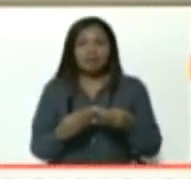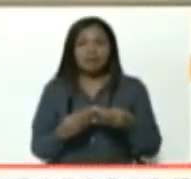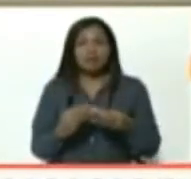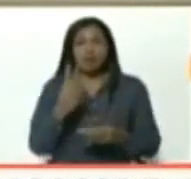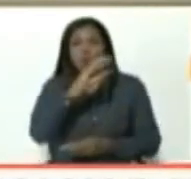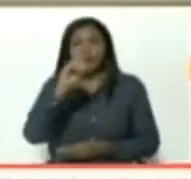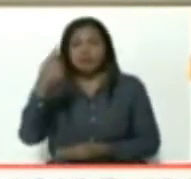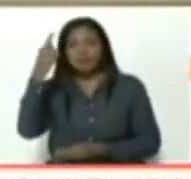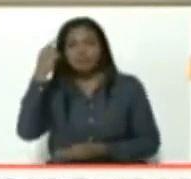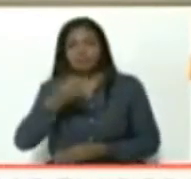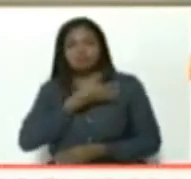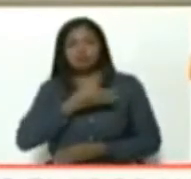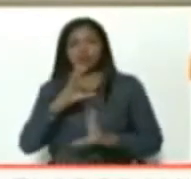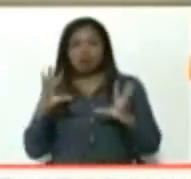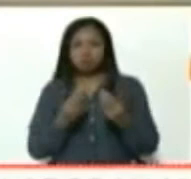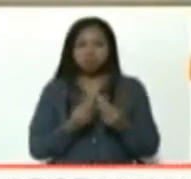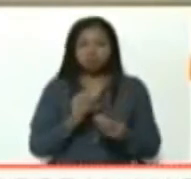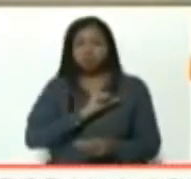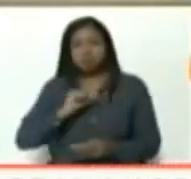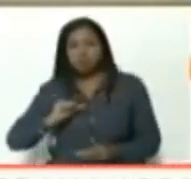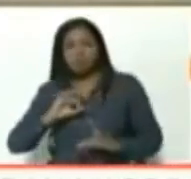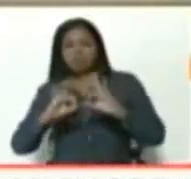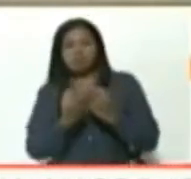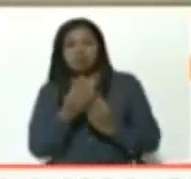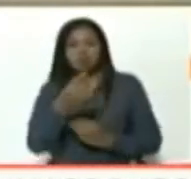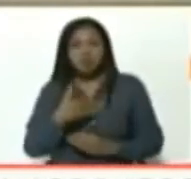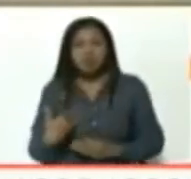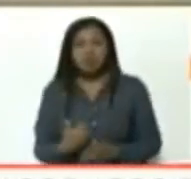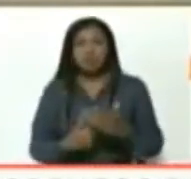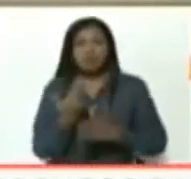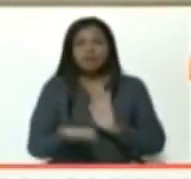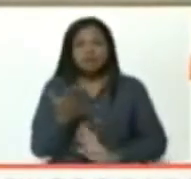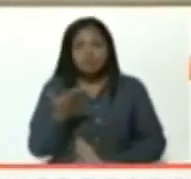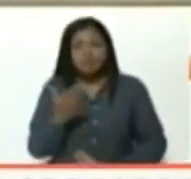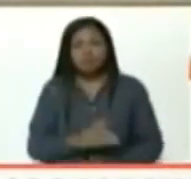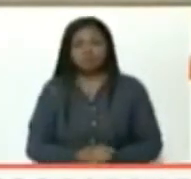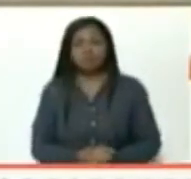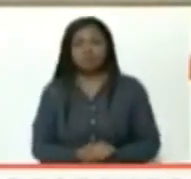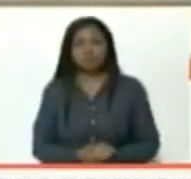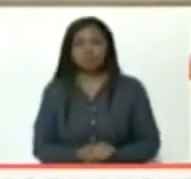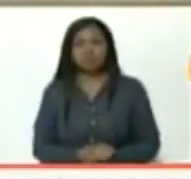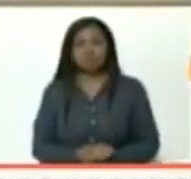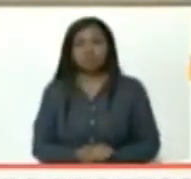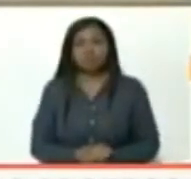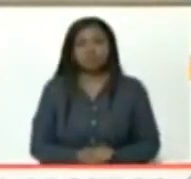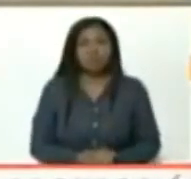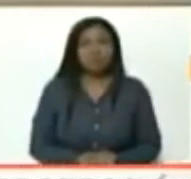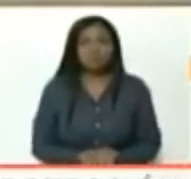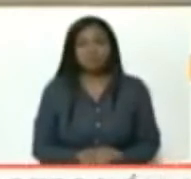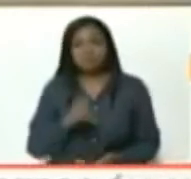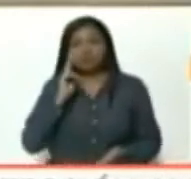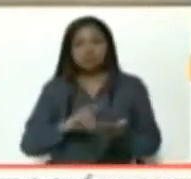cuarentena social, colectiva, particular, familiar, pero es la más importante. Es realmente